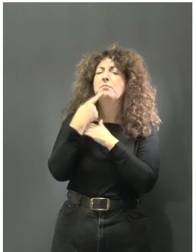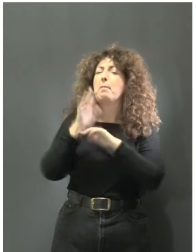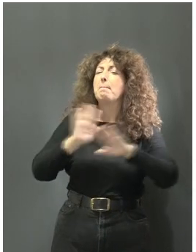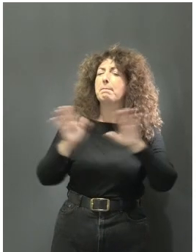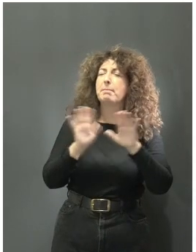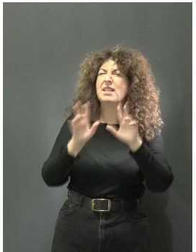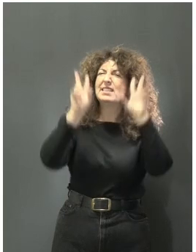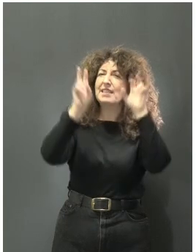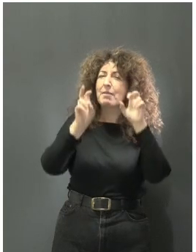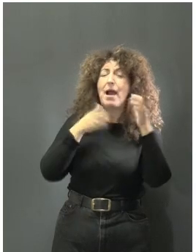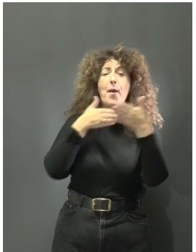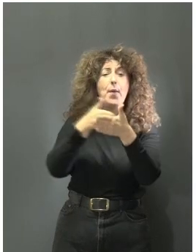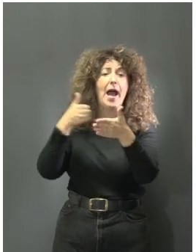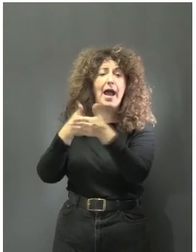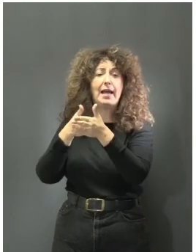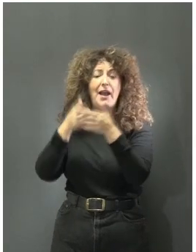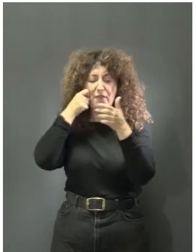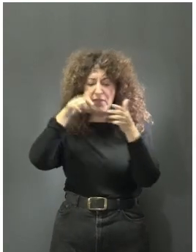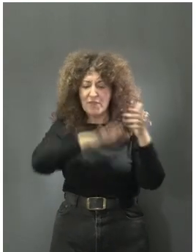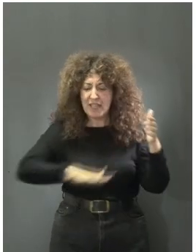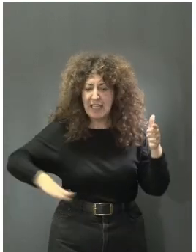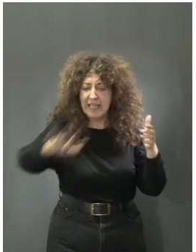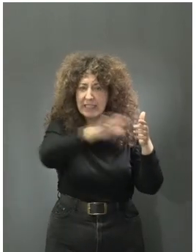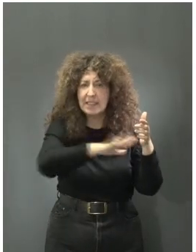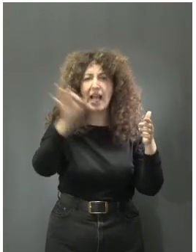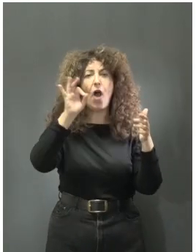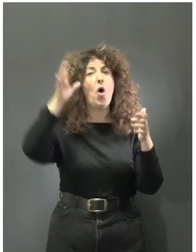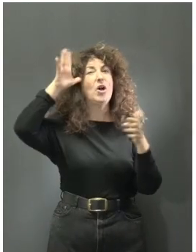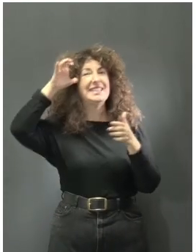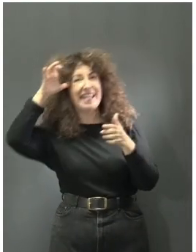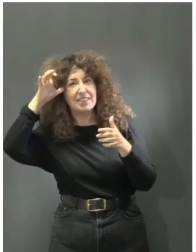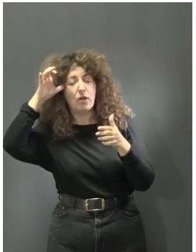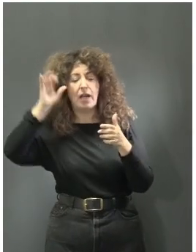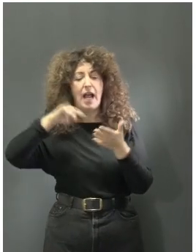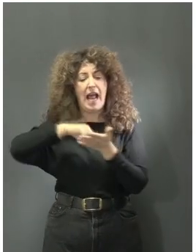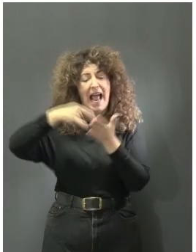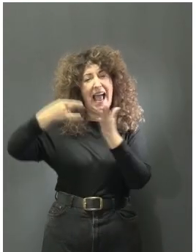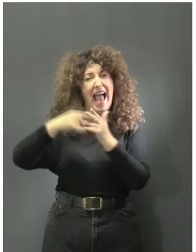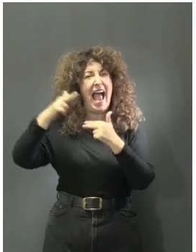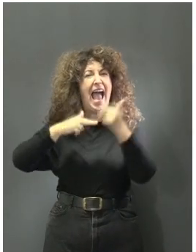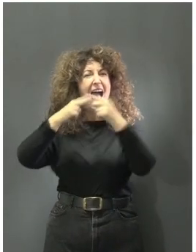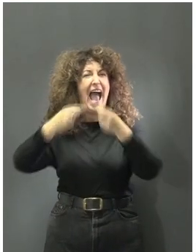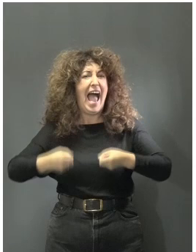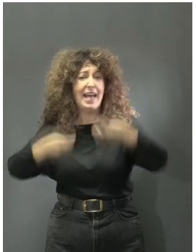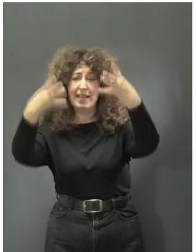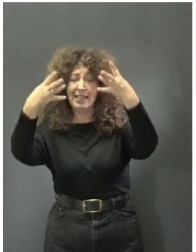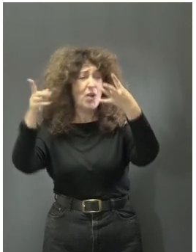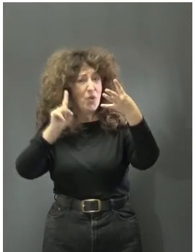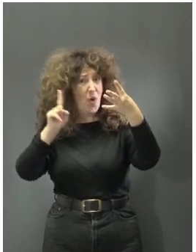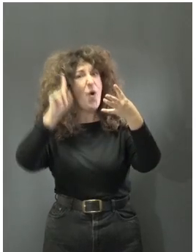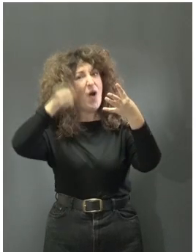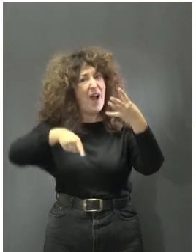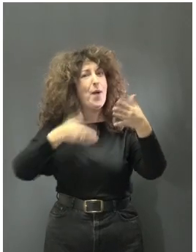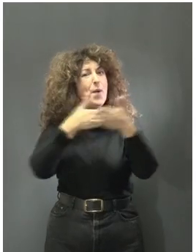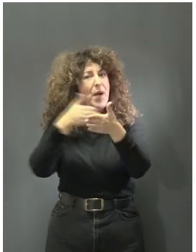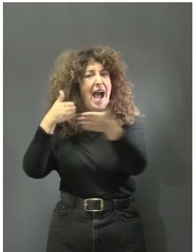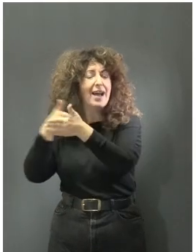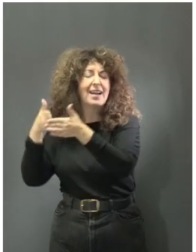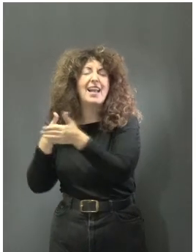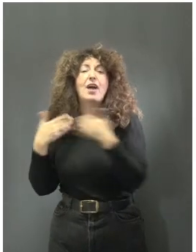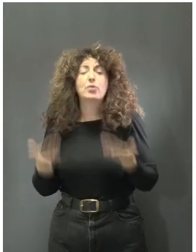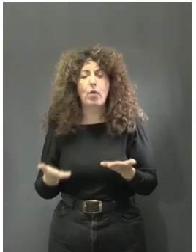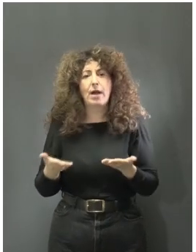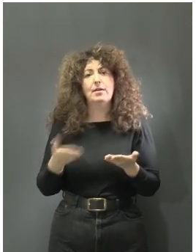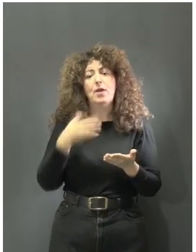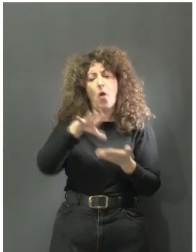una cuestión de barreras físicas, sensoriales, arquitectónicas, sino también que tiene que ver con la comprensión y el uso fácil, ¿no?